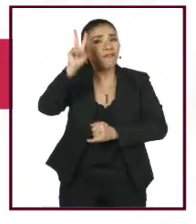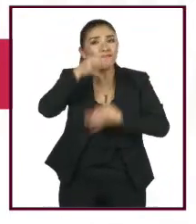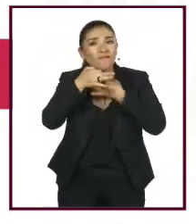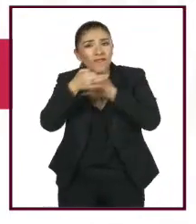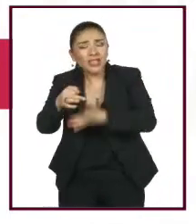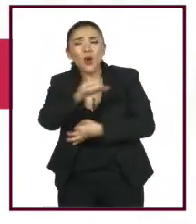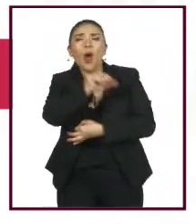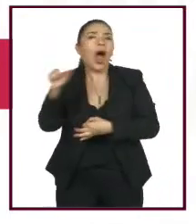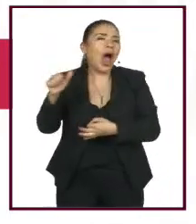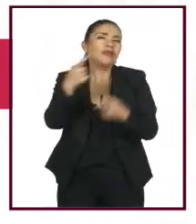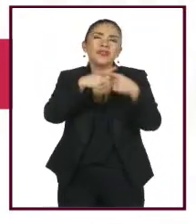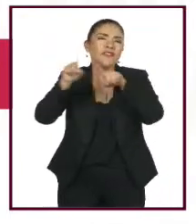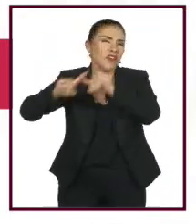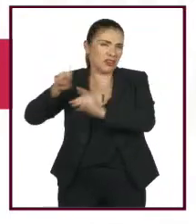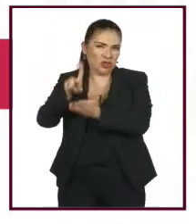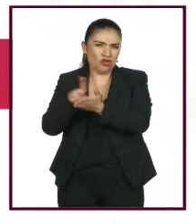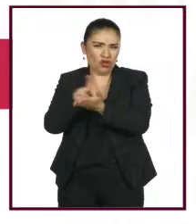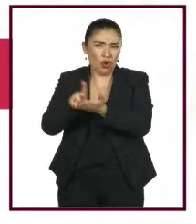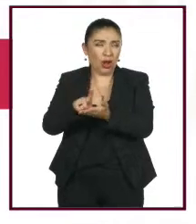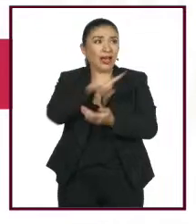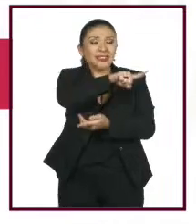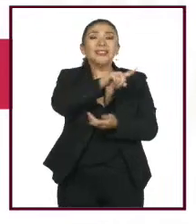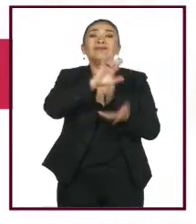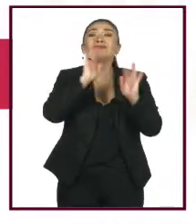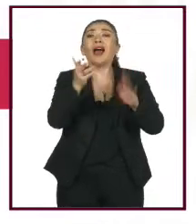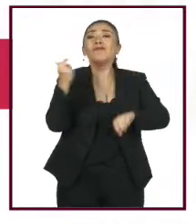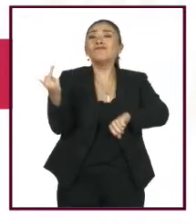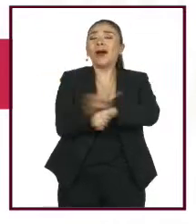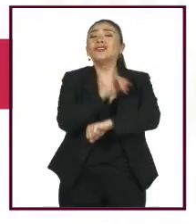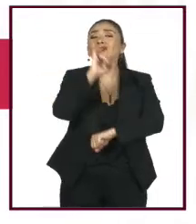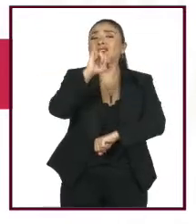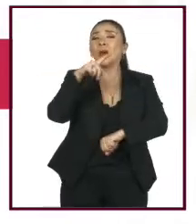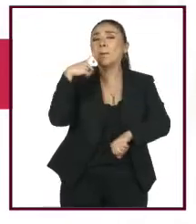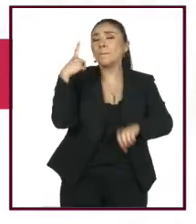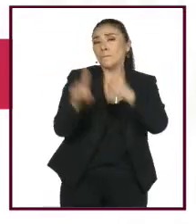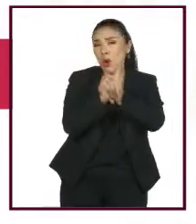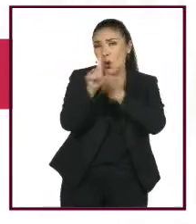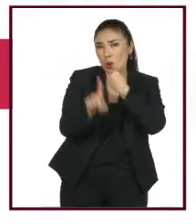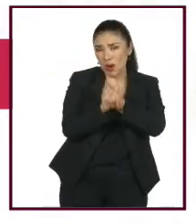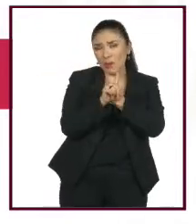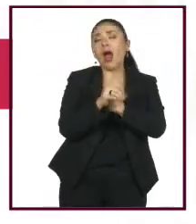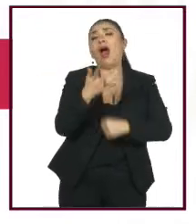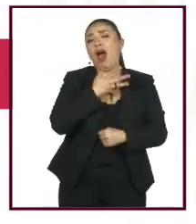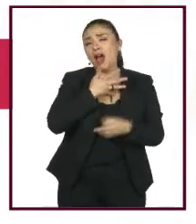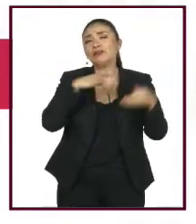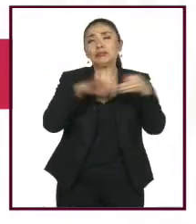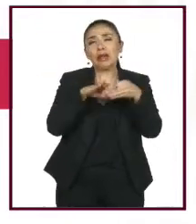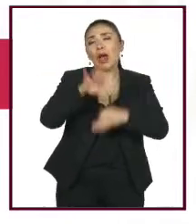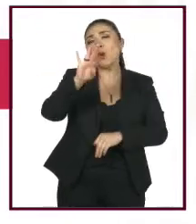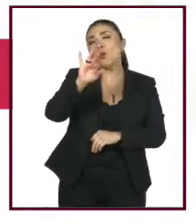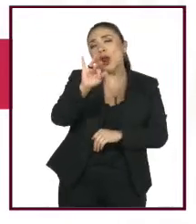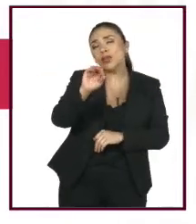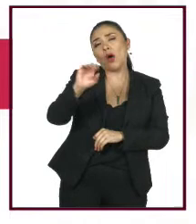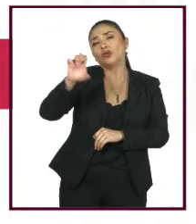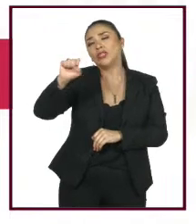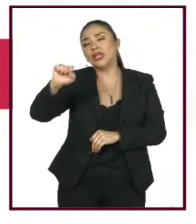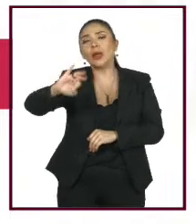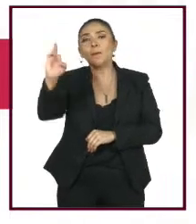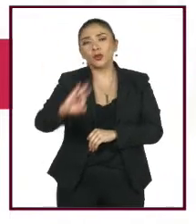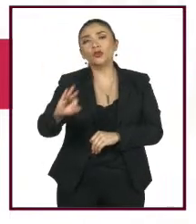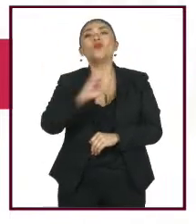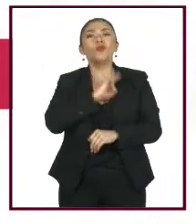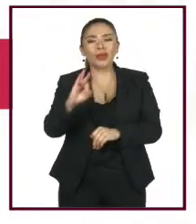consumo de sustancias que le haya generado un problema de consumo, tenemos entre 40 y 60% mayor susceptibilidad